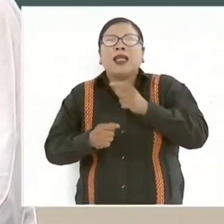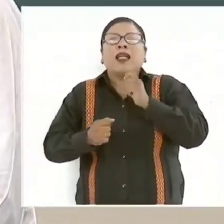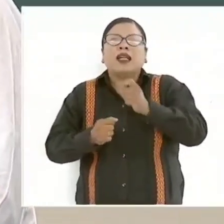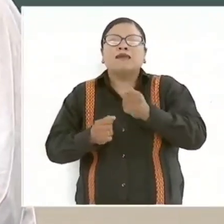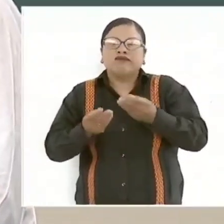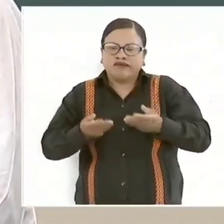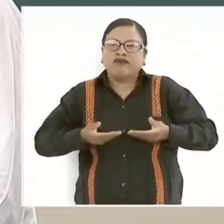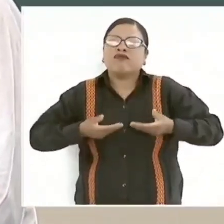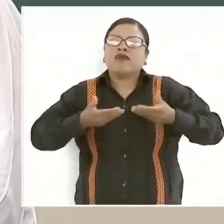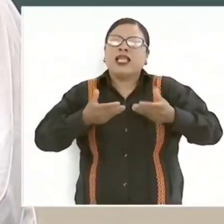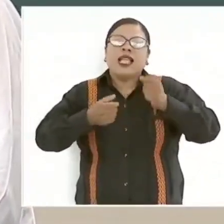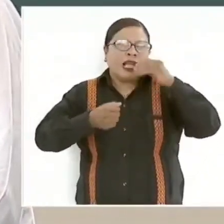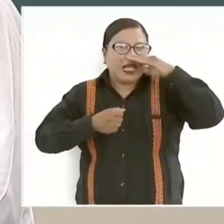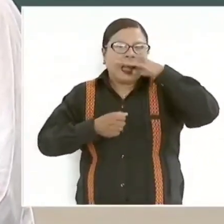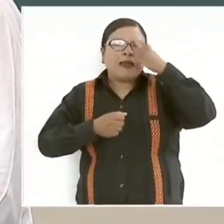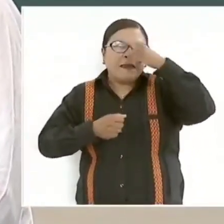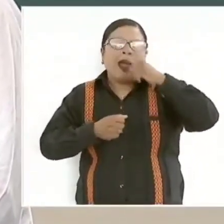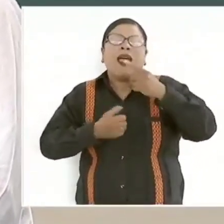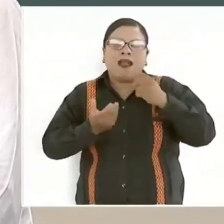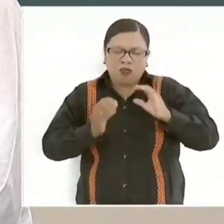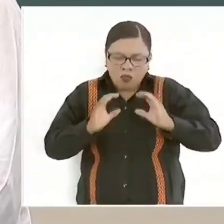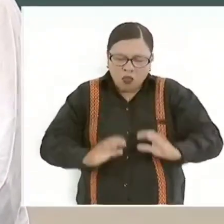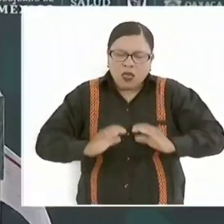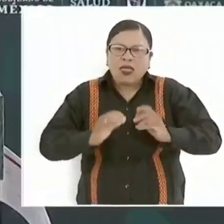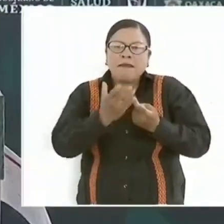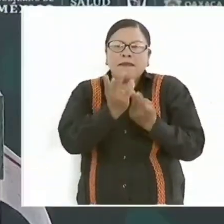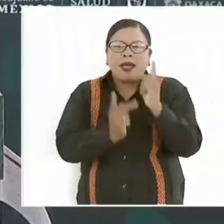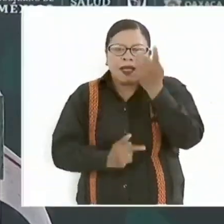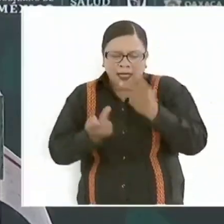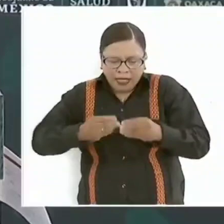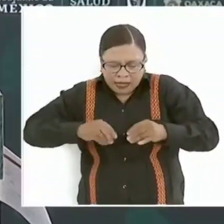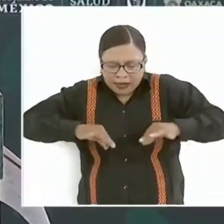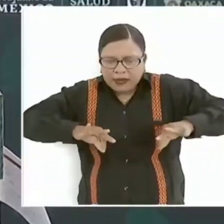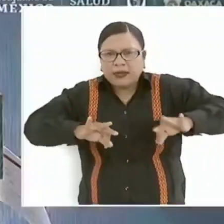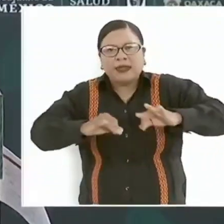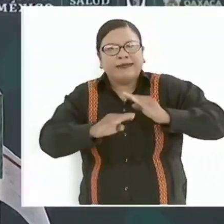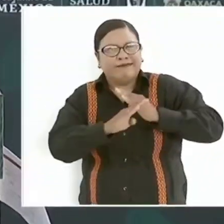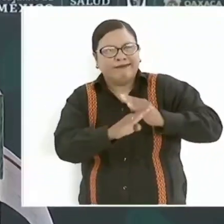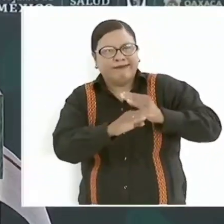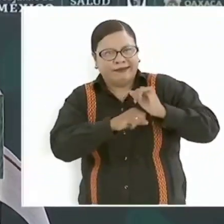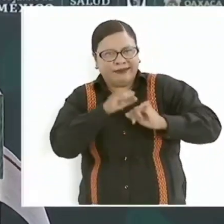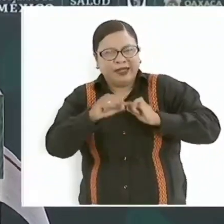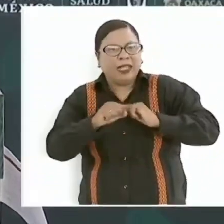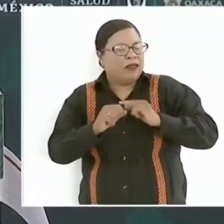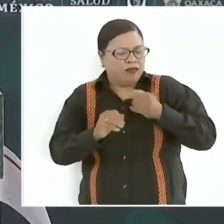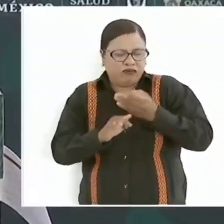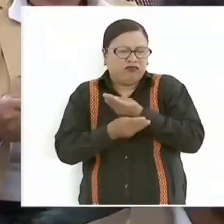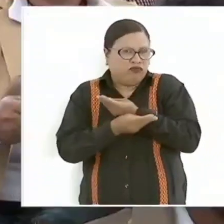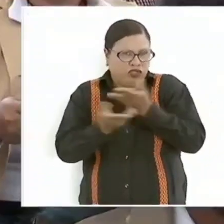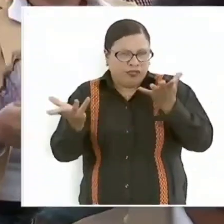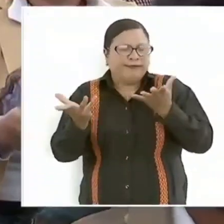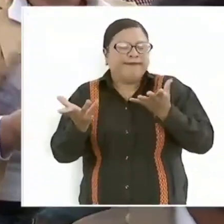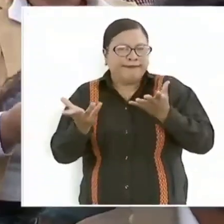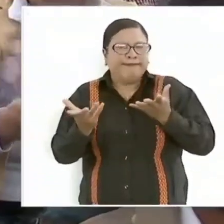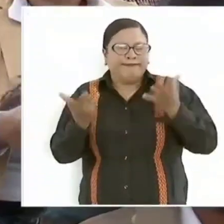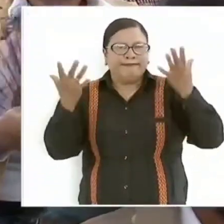gratuita los fertilizantes a todos los productores de Oaxaca.